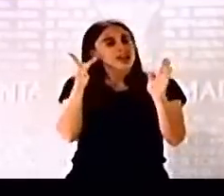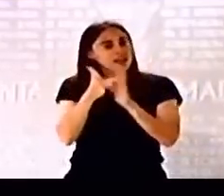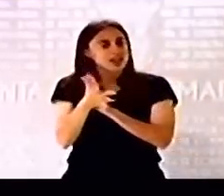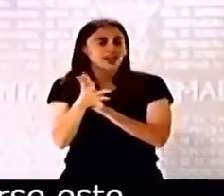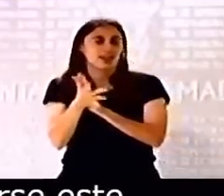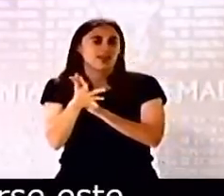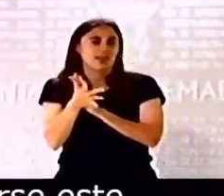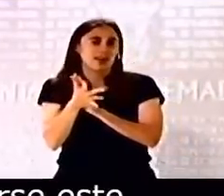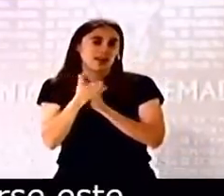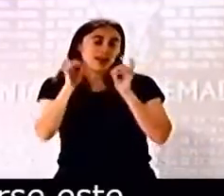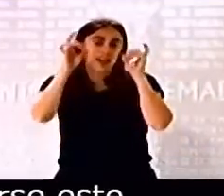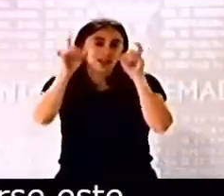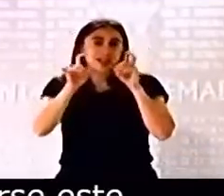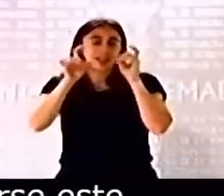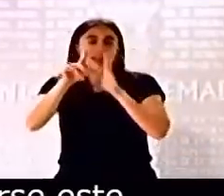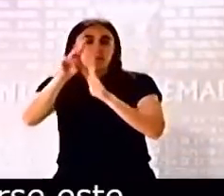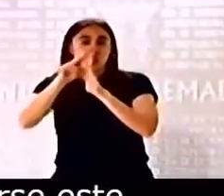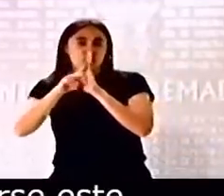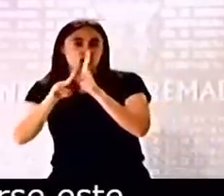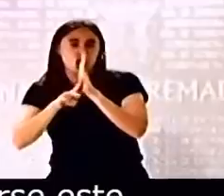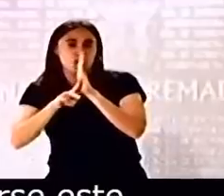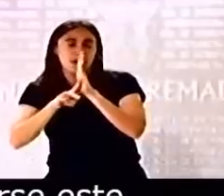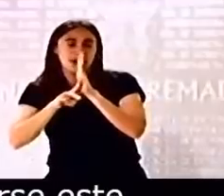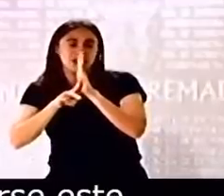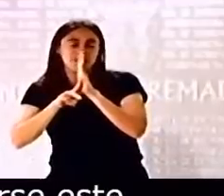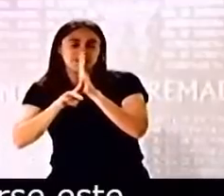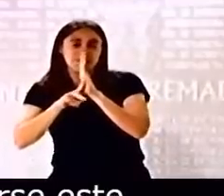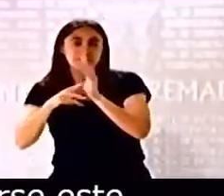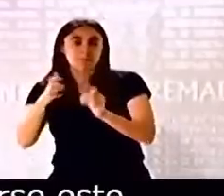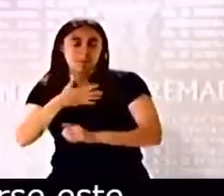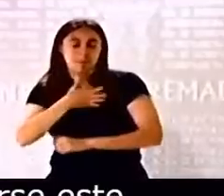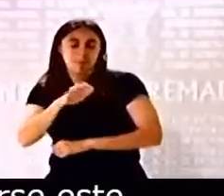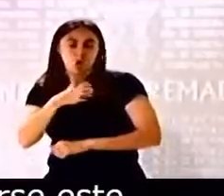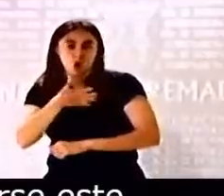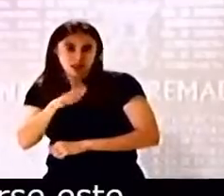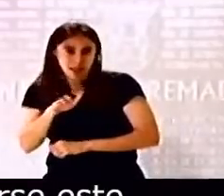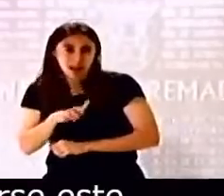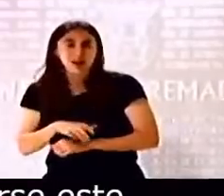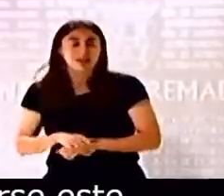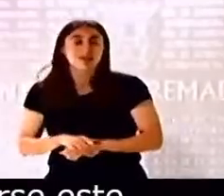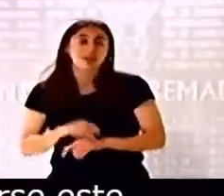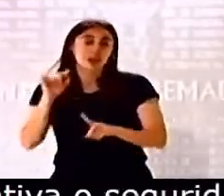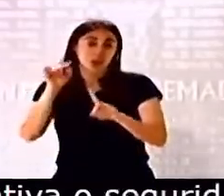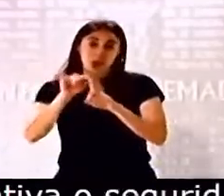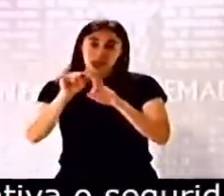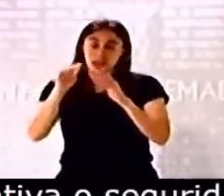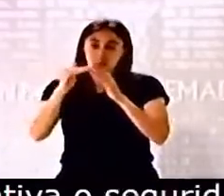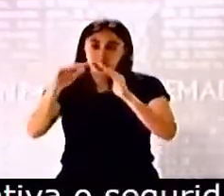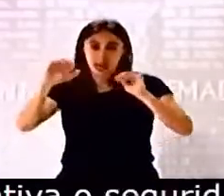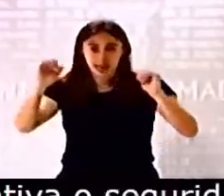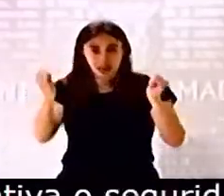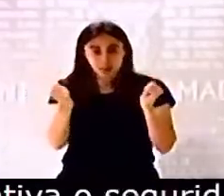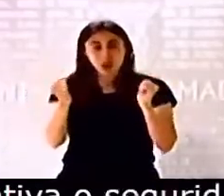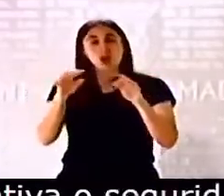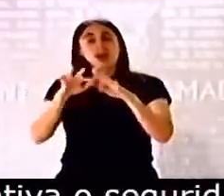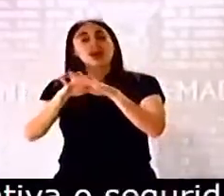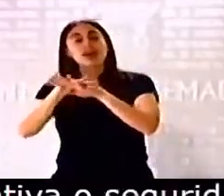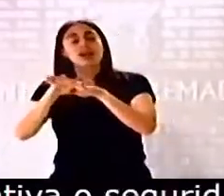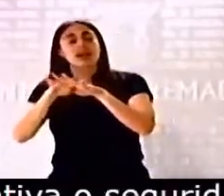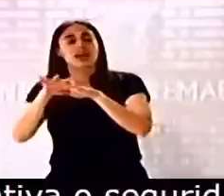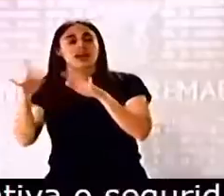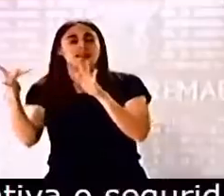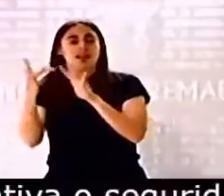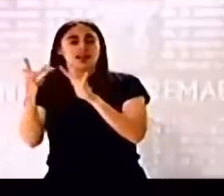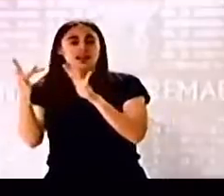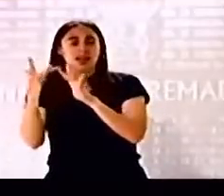administrativa o de índole de seguridad policial en el aislamiento. La red de contacto